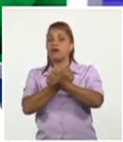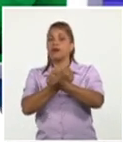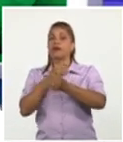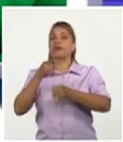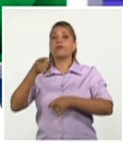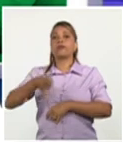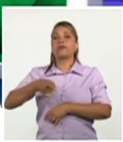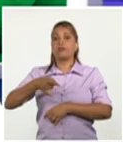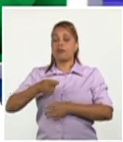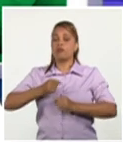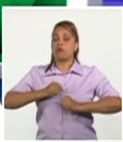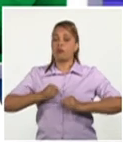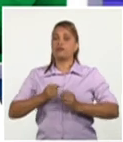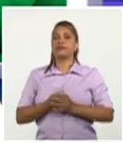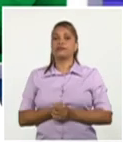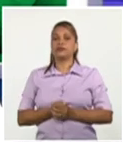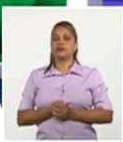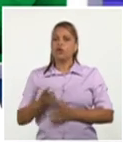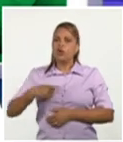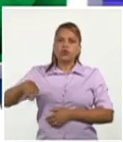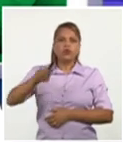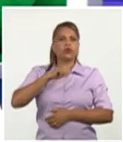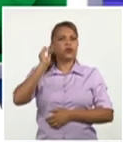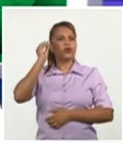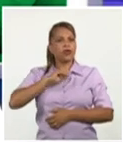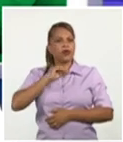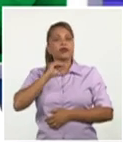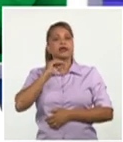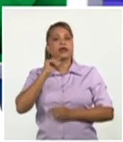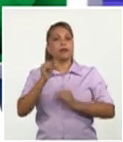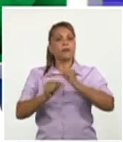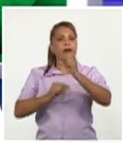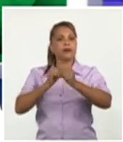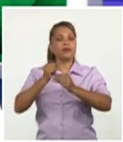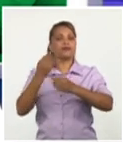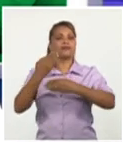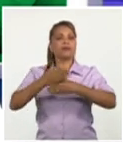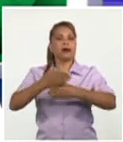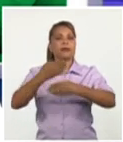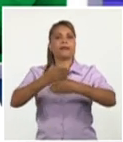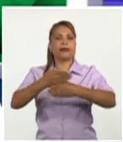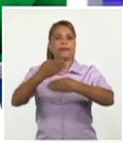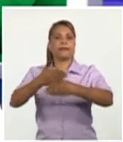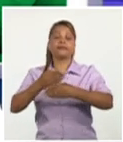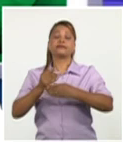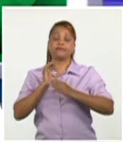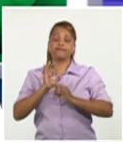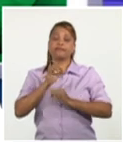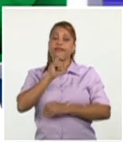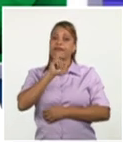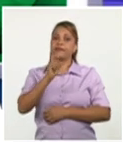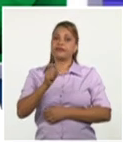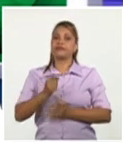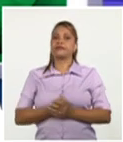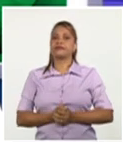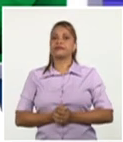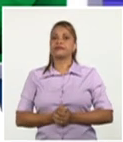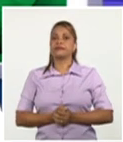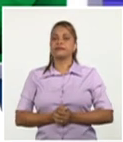todos saben lo complicada que es la evolución de estos pacientes. Esta paciente comenzó